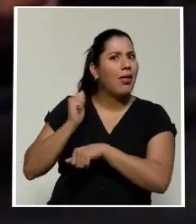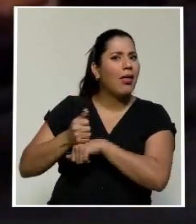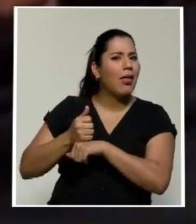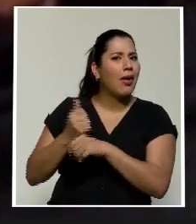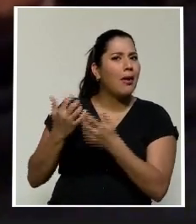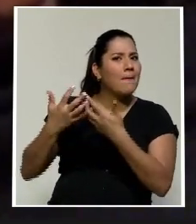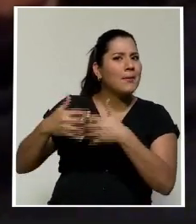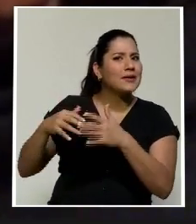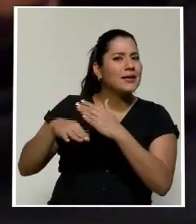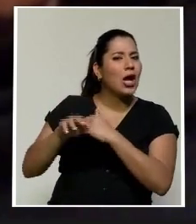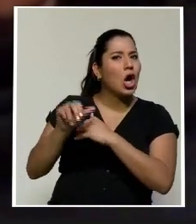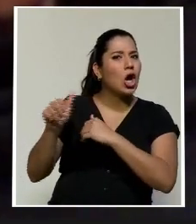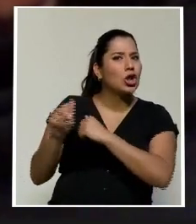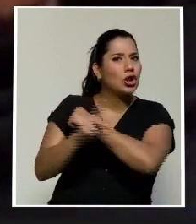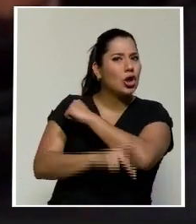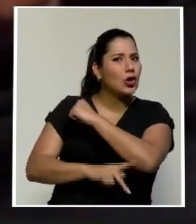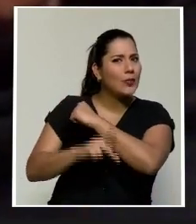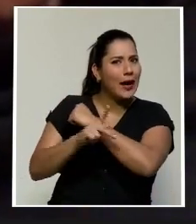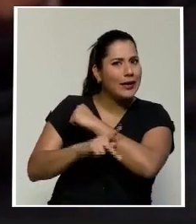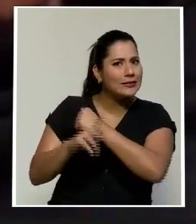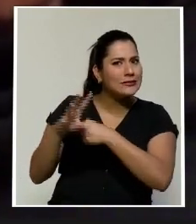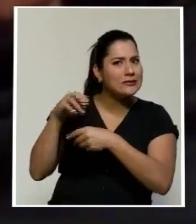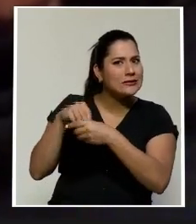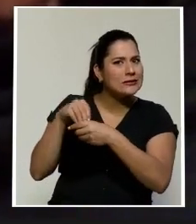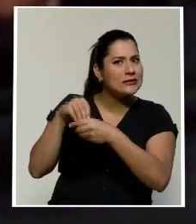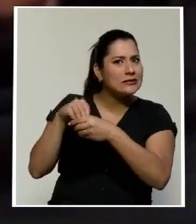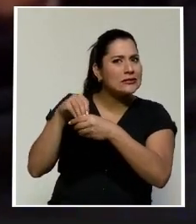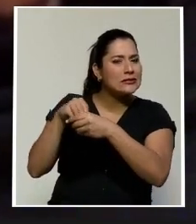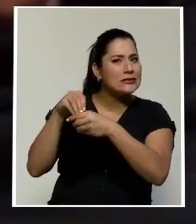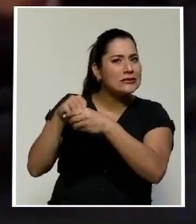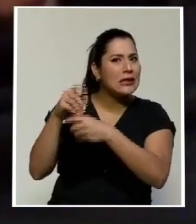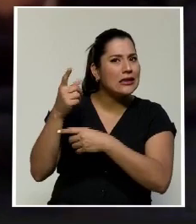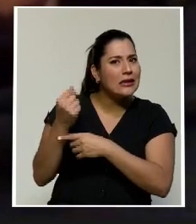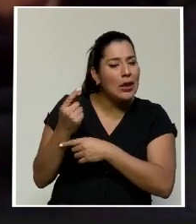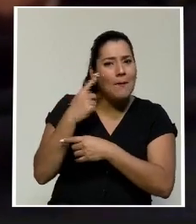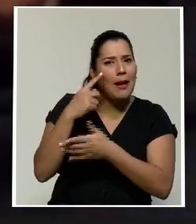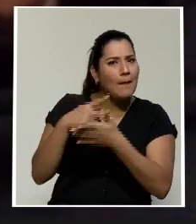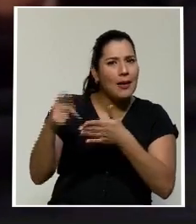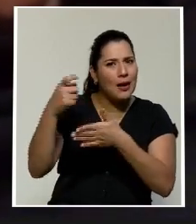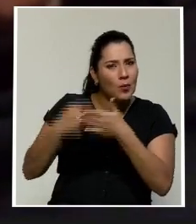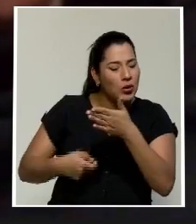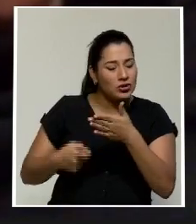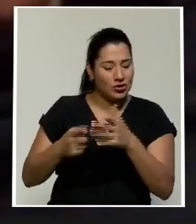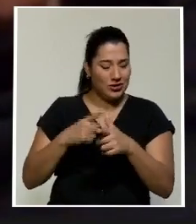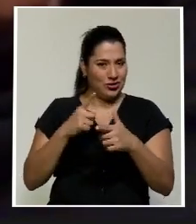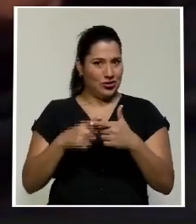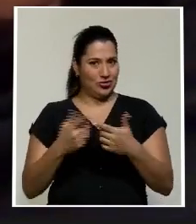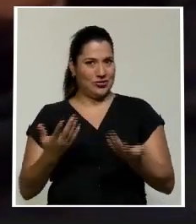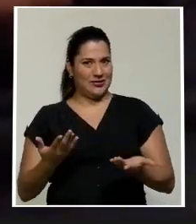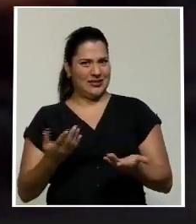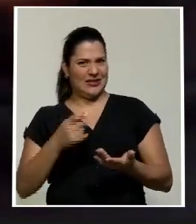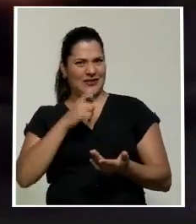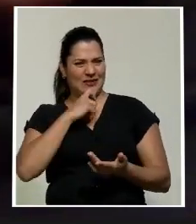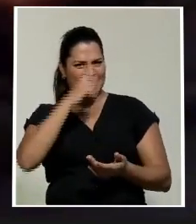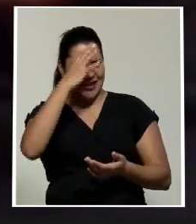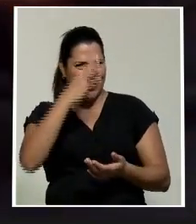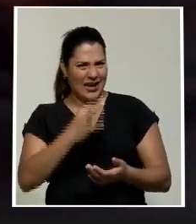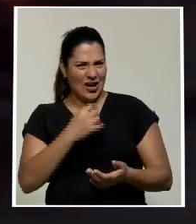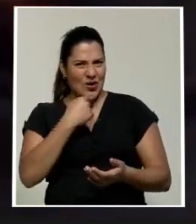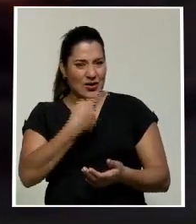explicación que aún con la mejor buena voluntad cuesta creérsela.